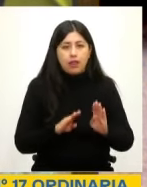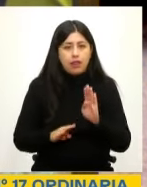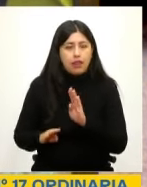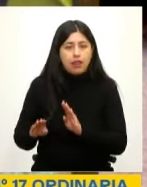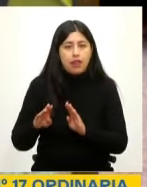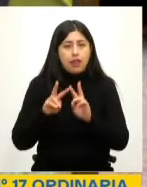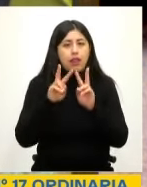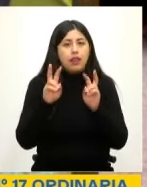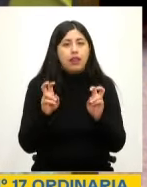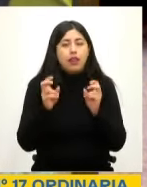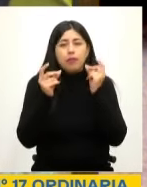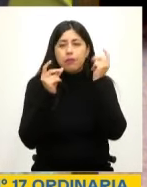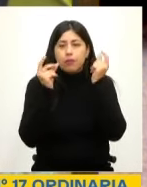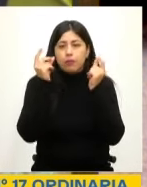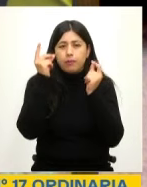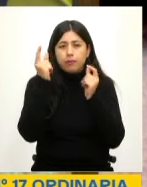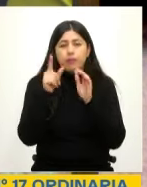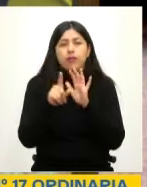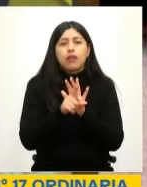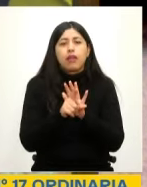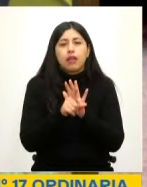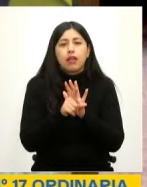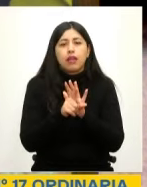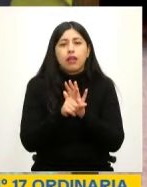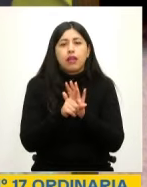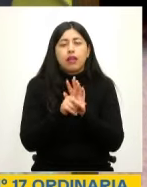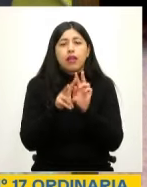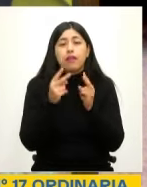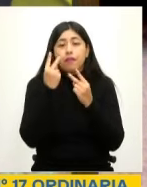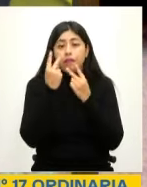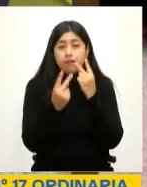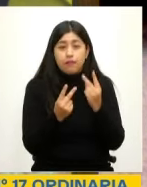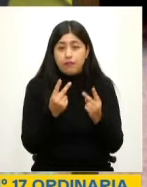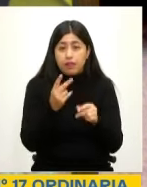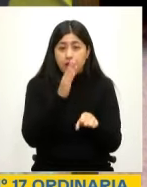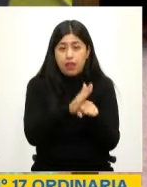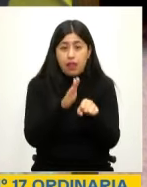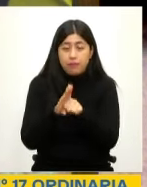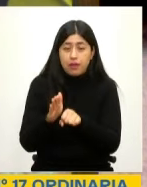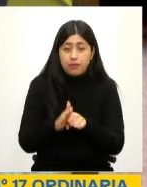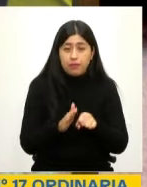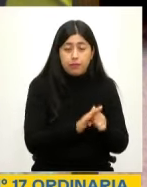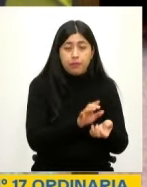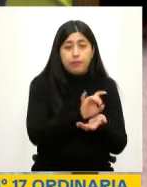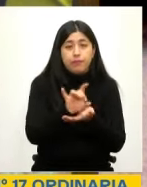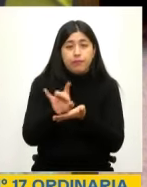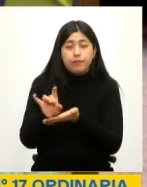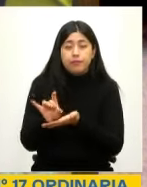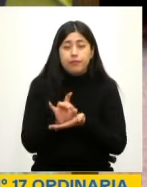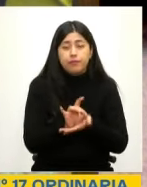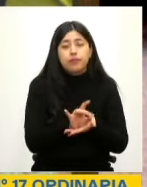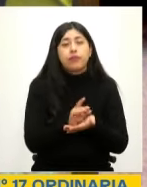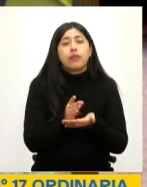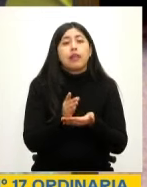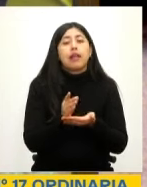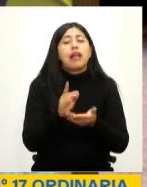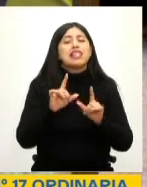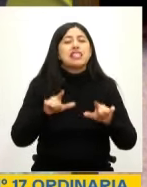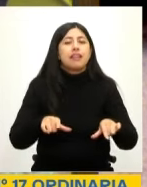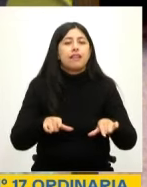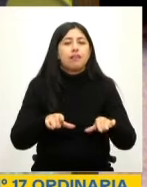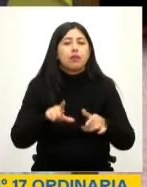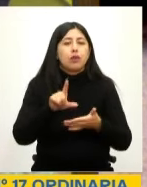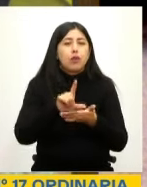iniciativas legales que contemplen despidos masivos como lo es en el caso de la instalación de los servicios locales de Educación